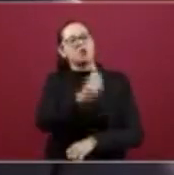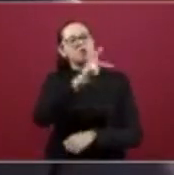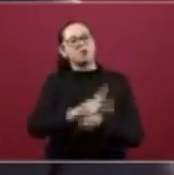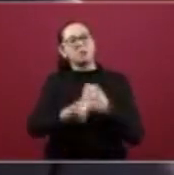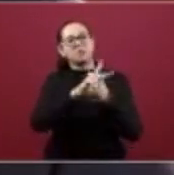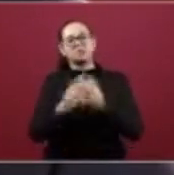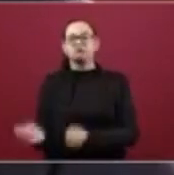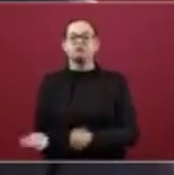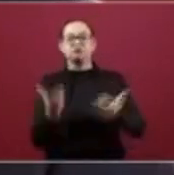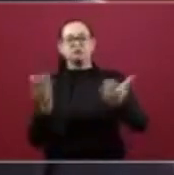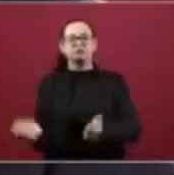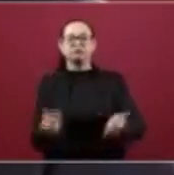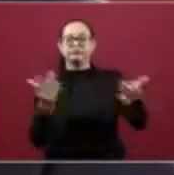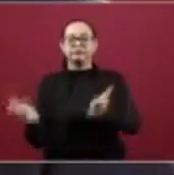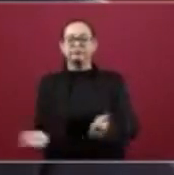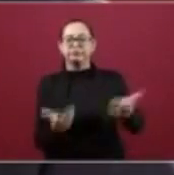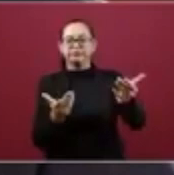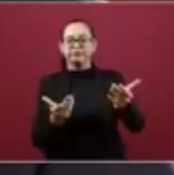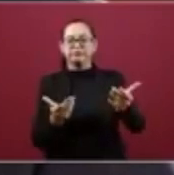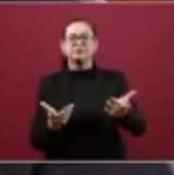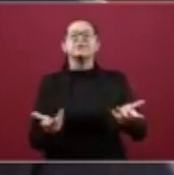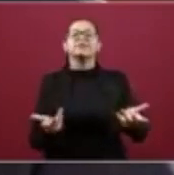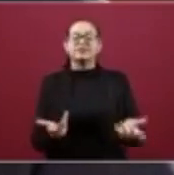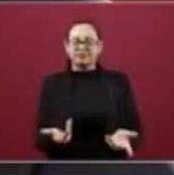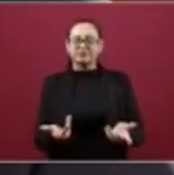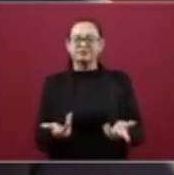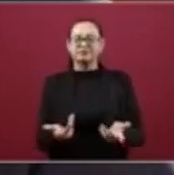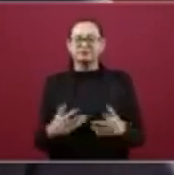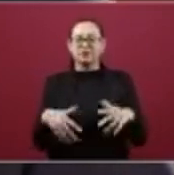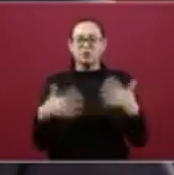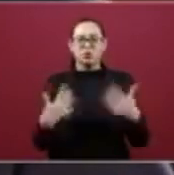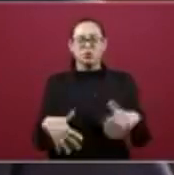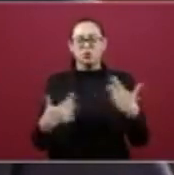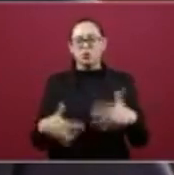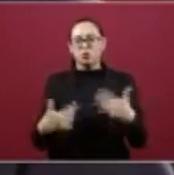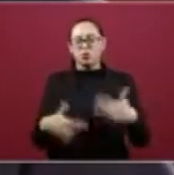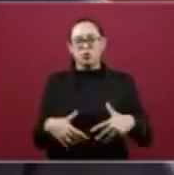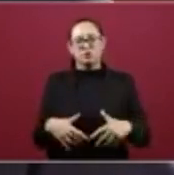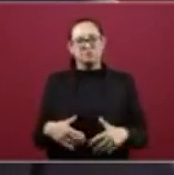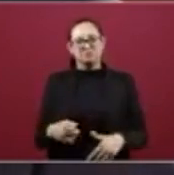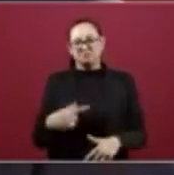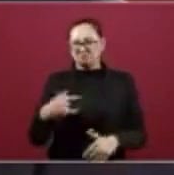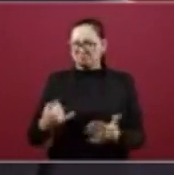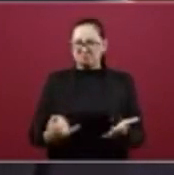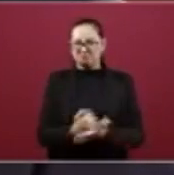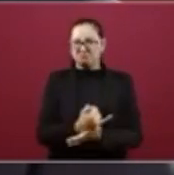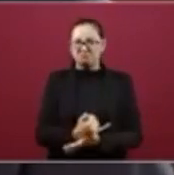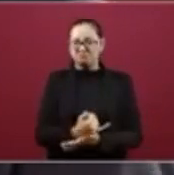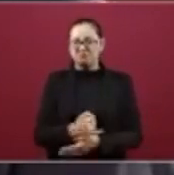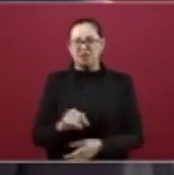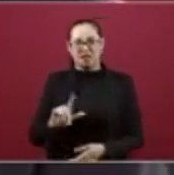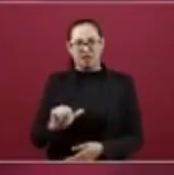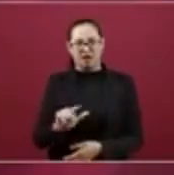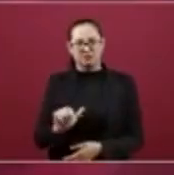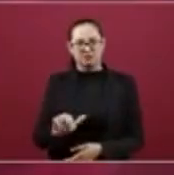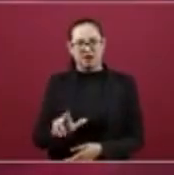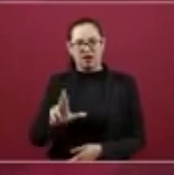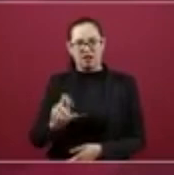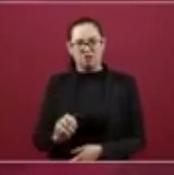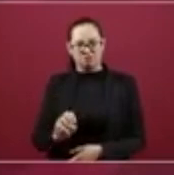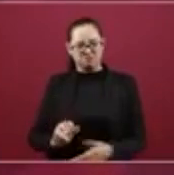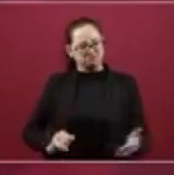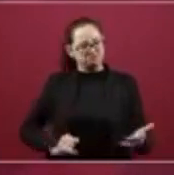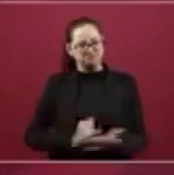extranjeras. Fue un hecho histórico y además fue una decisión